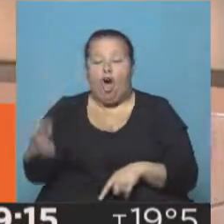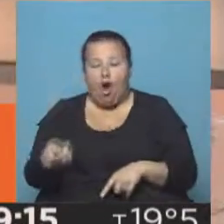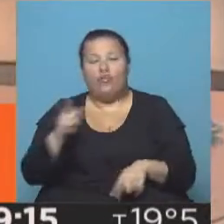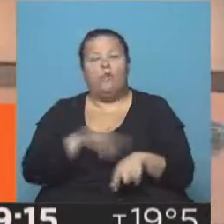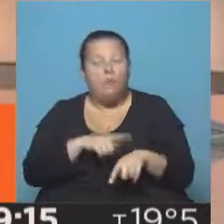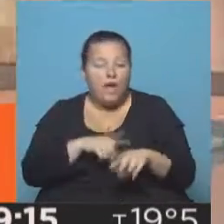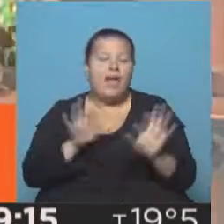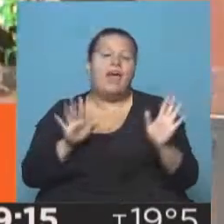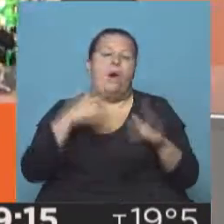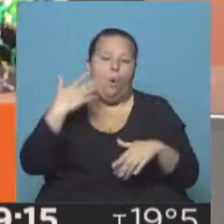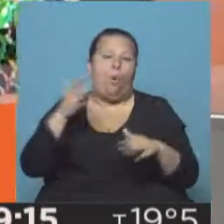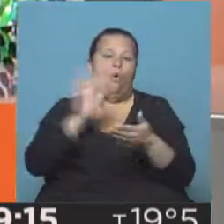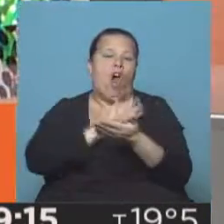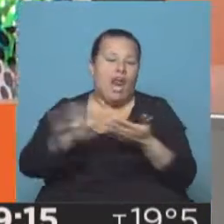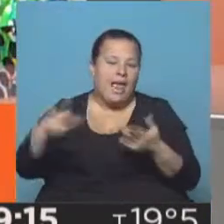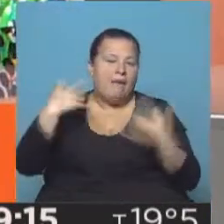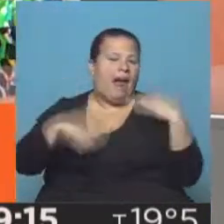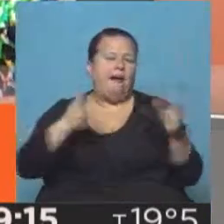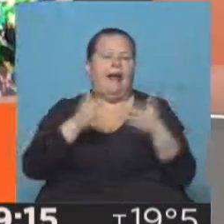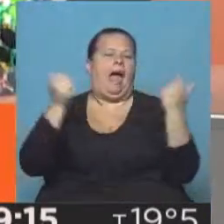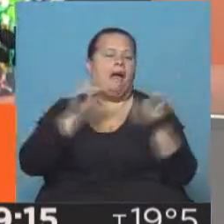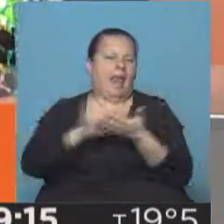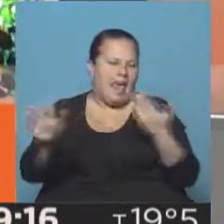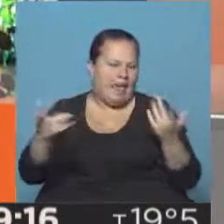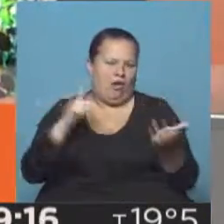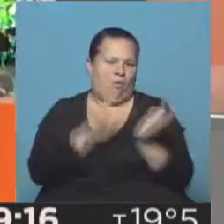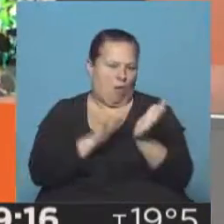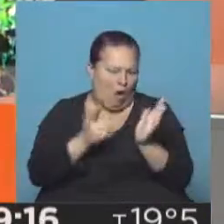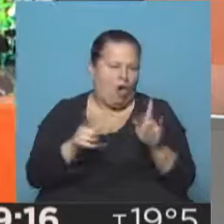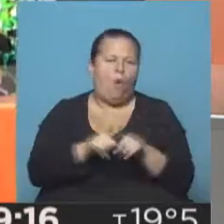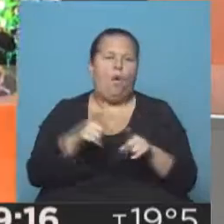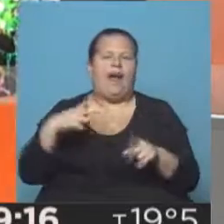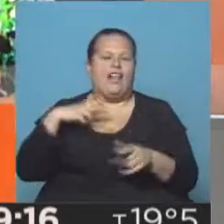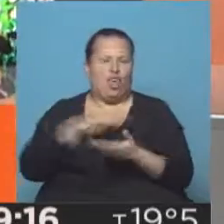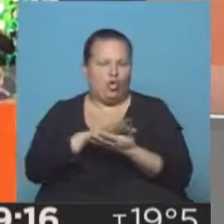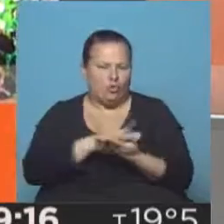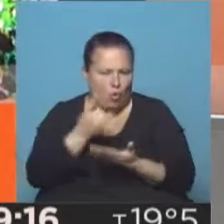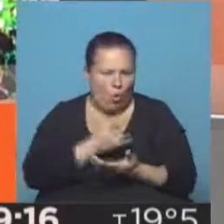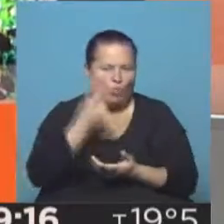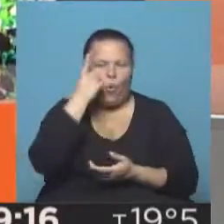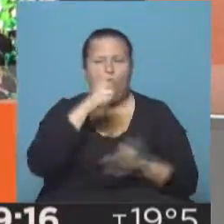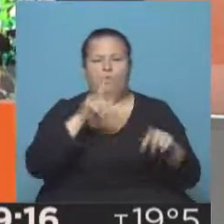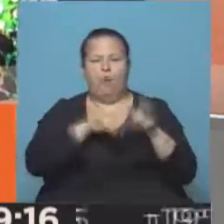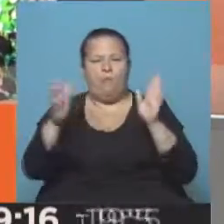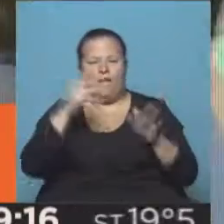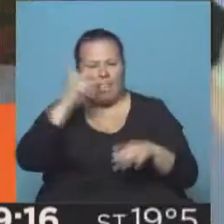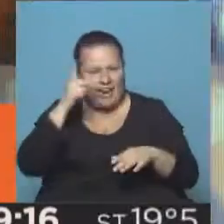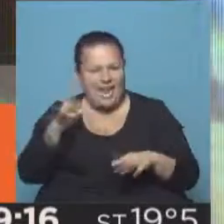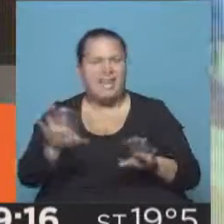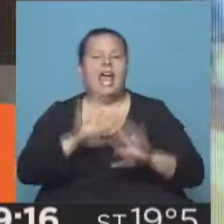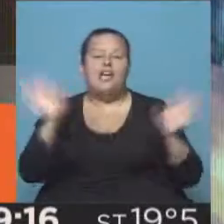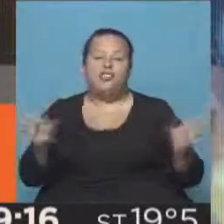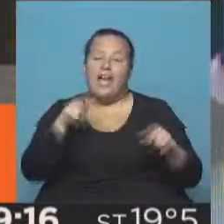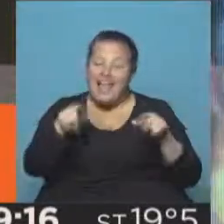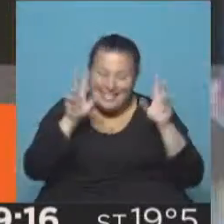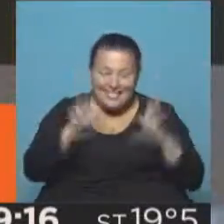en que por ahí hubo sobreseimientos apresurados, totalmente infundados, como la de enriquecimiento ilícito de uno de los periodos del matrimonio Kirchner. Entonces, Sí. en